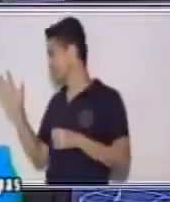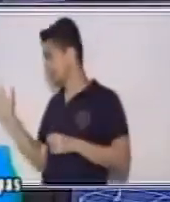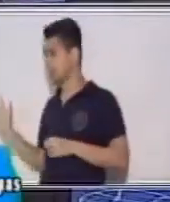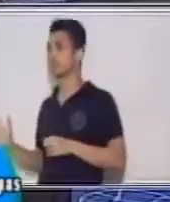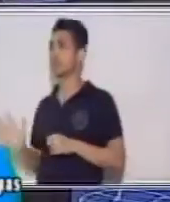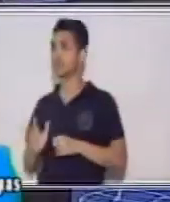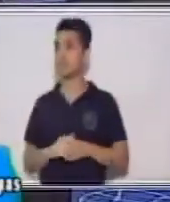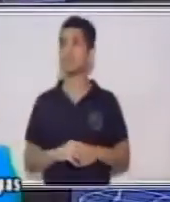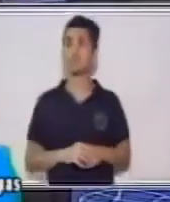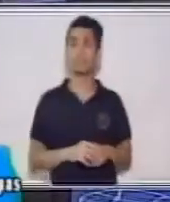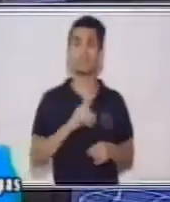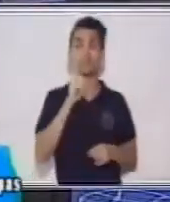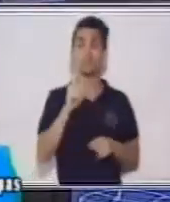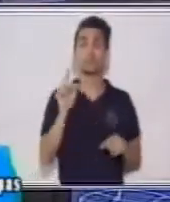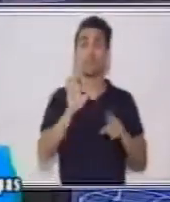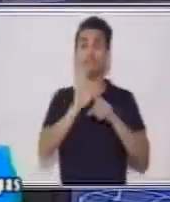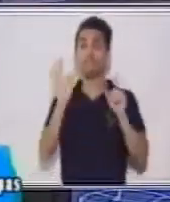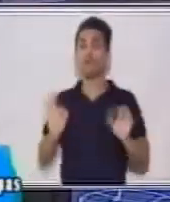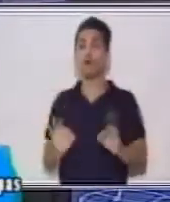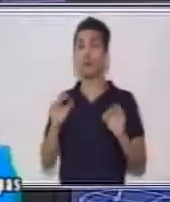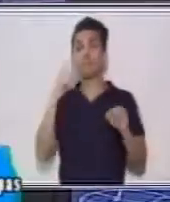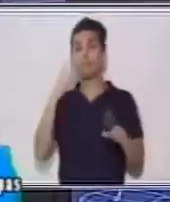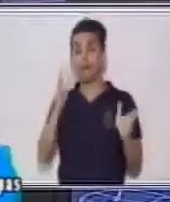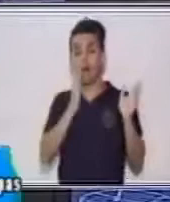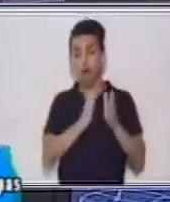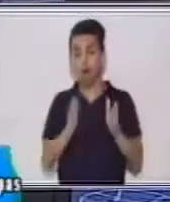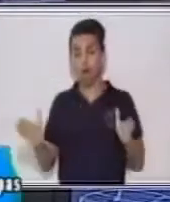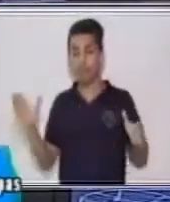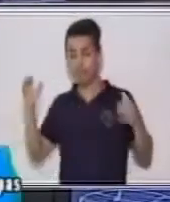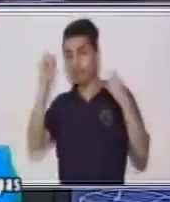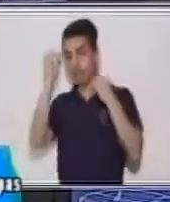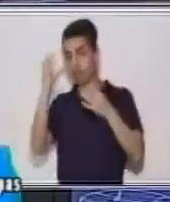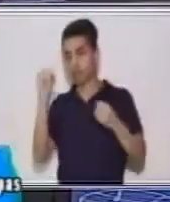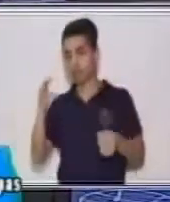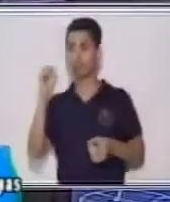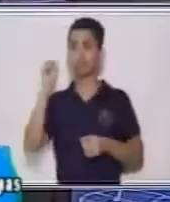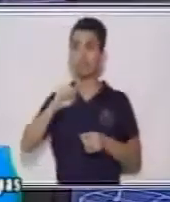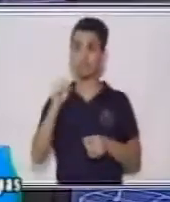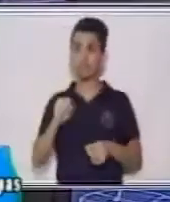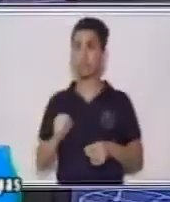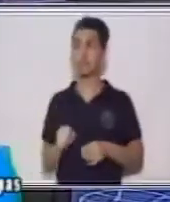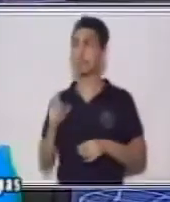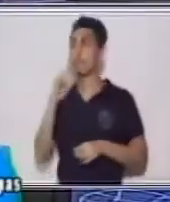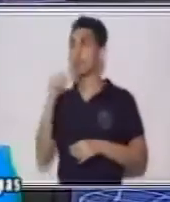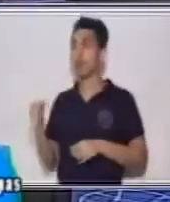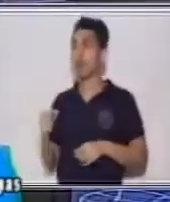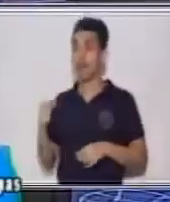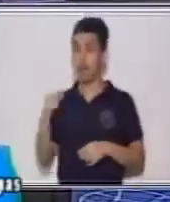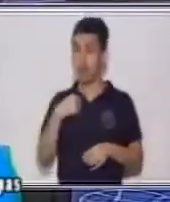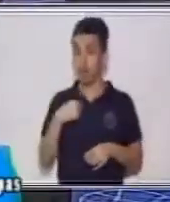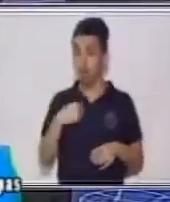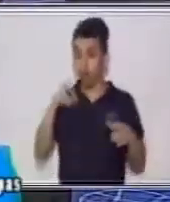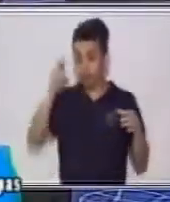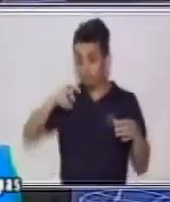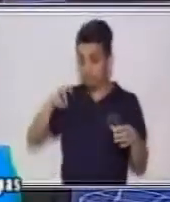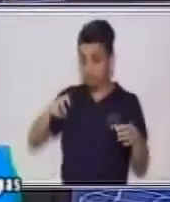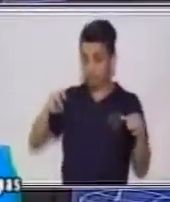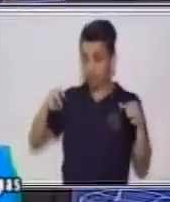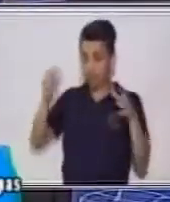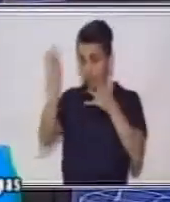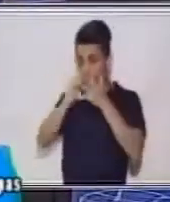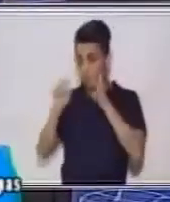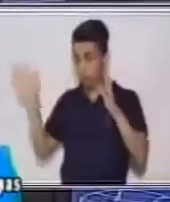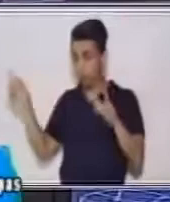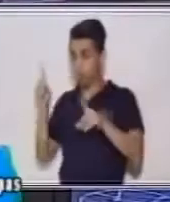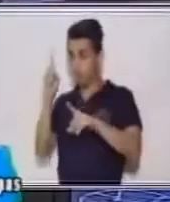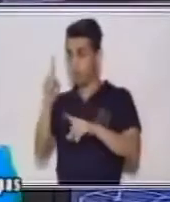una herramienta para ordenar la información? Por supuesto que sí, porque para tener una gráfica tengo que tener una